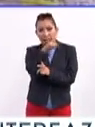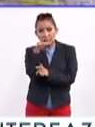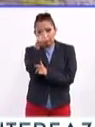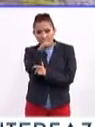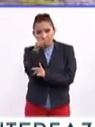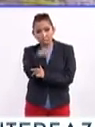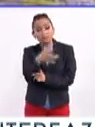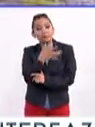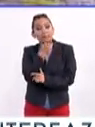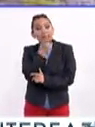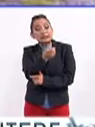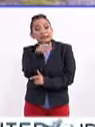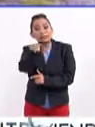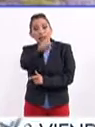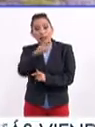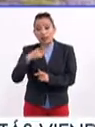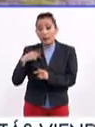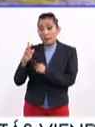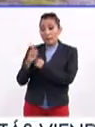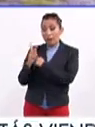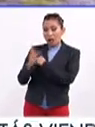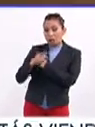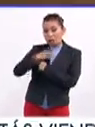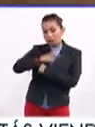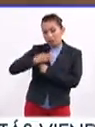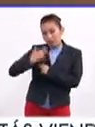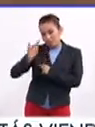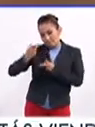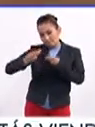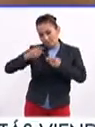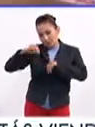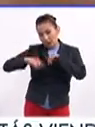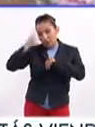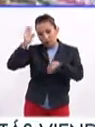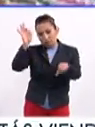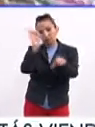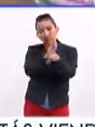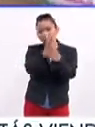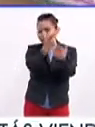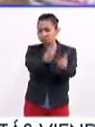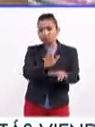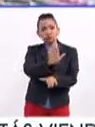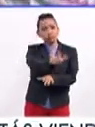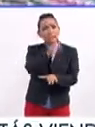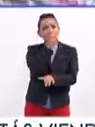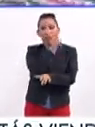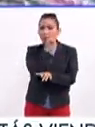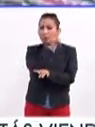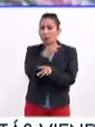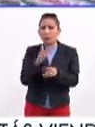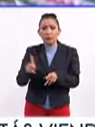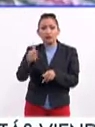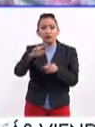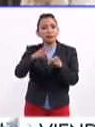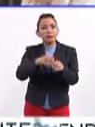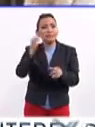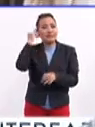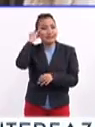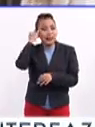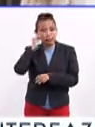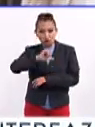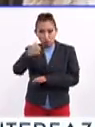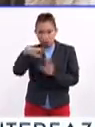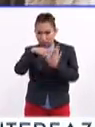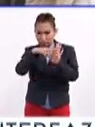lingüístico, dispone que los Estados-nación deben adoptar medidas eficaces para garantizar las libertades lingüísticas de los pueblos indígenas.